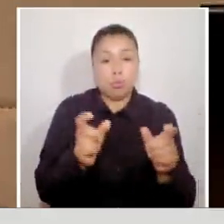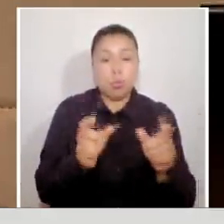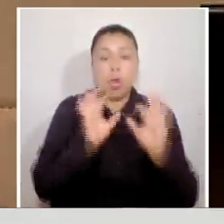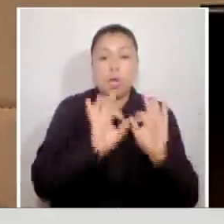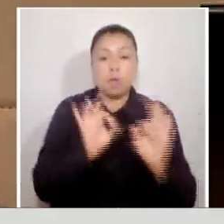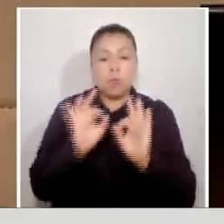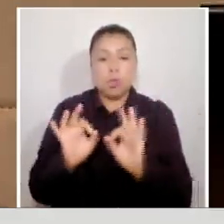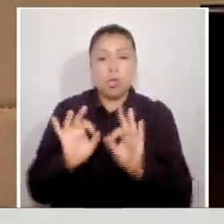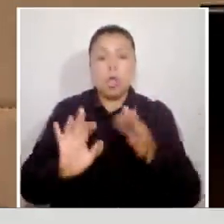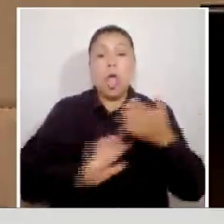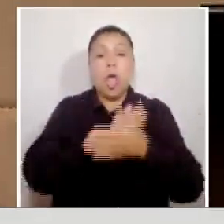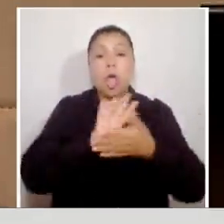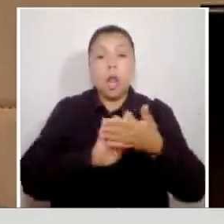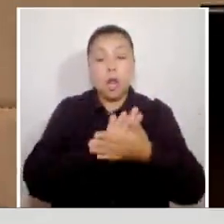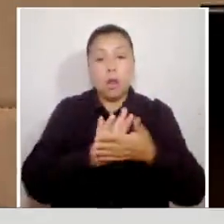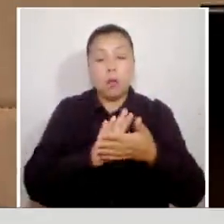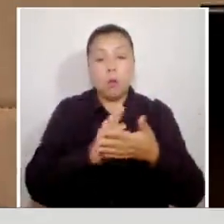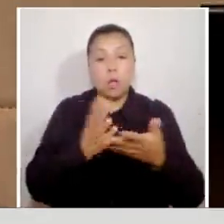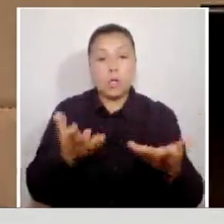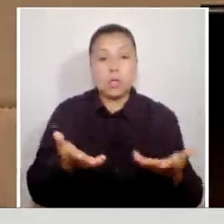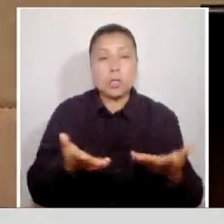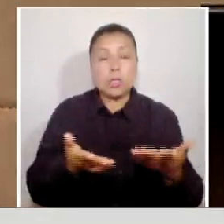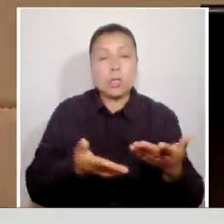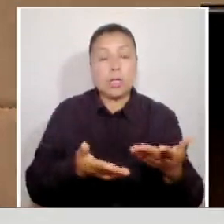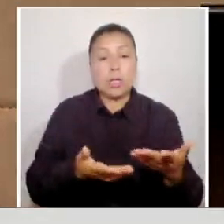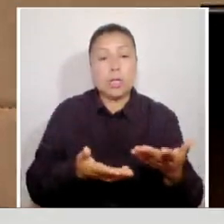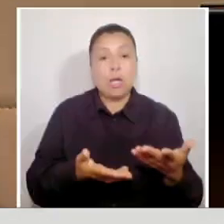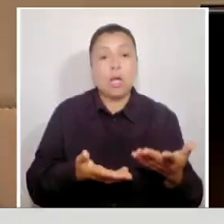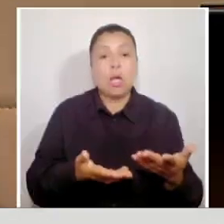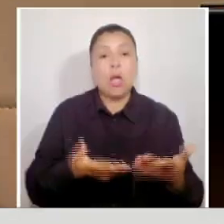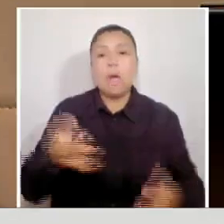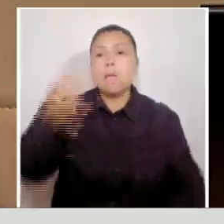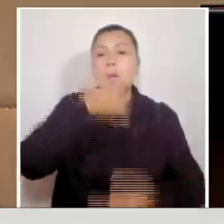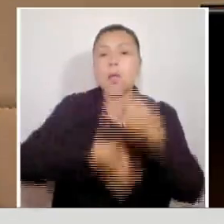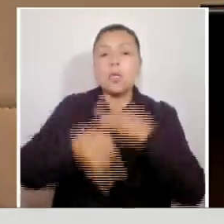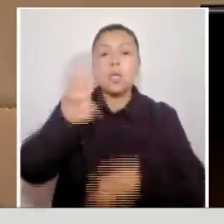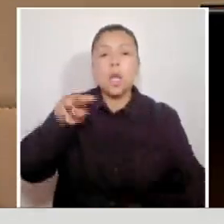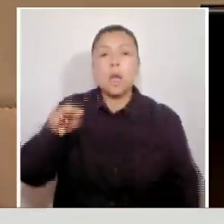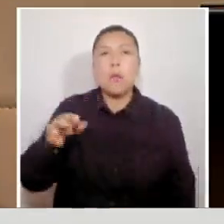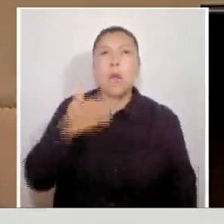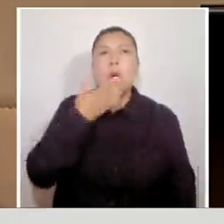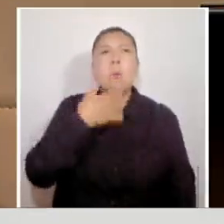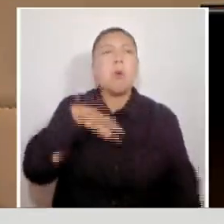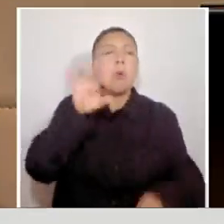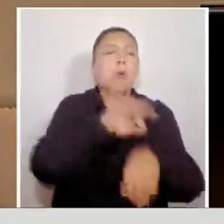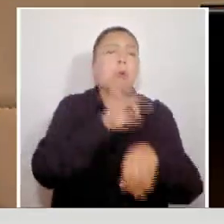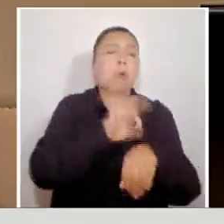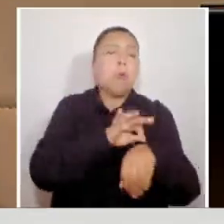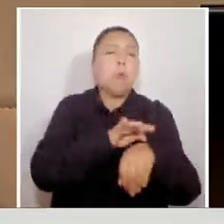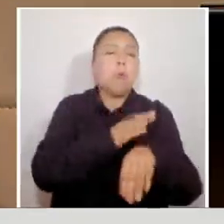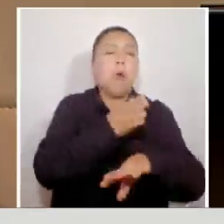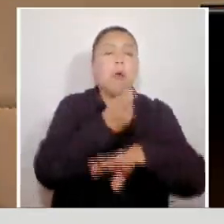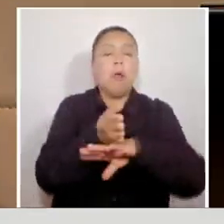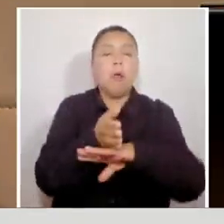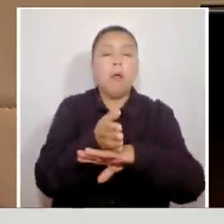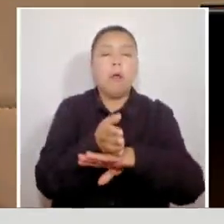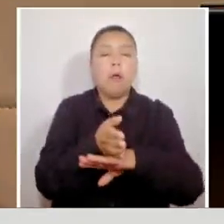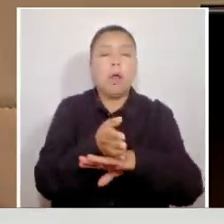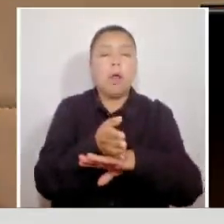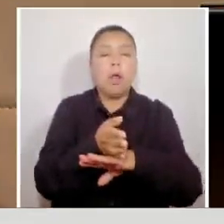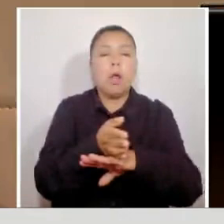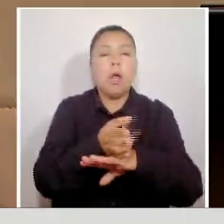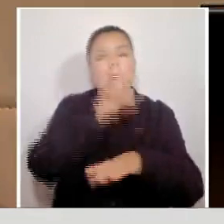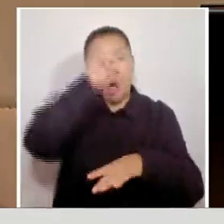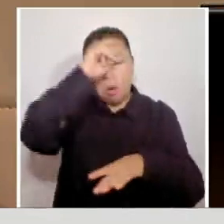lenguaje de seña me comentaba que cuando por alguna enfermedad llevaba a sus hijas a a los consultorios los